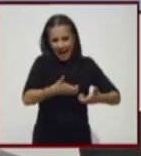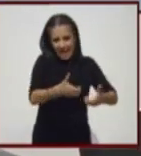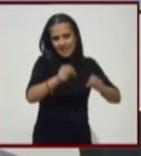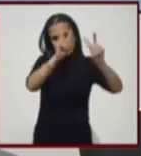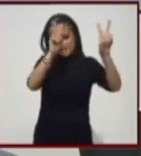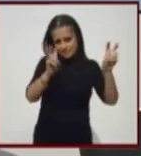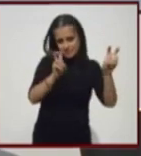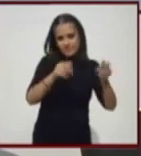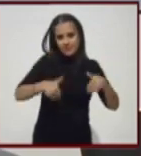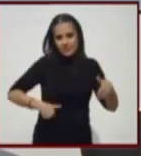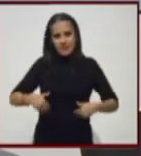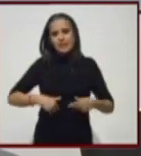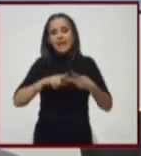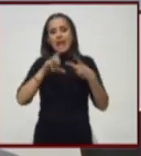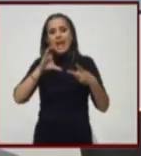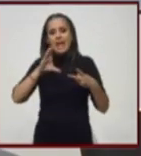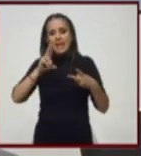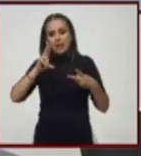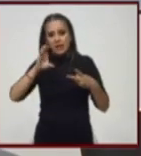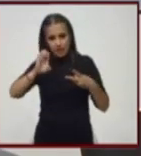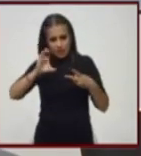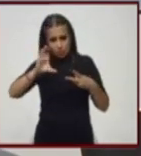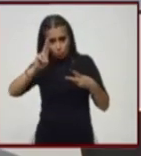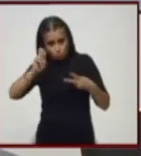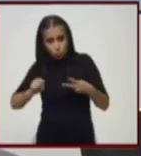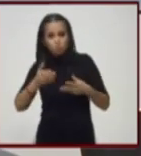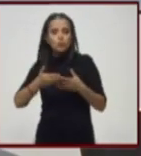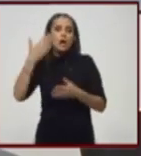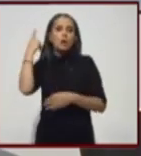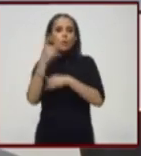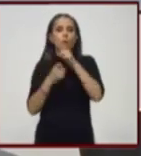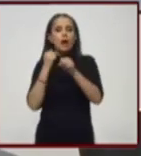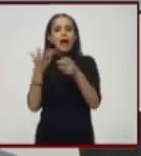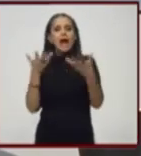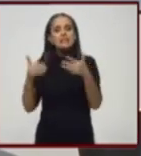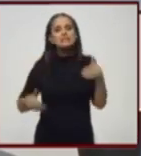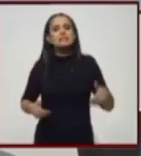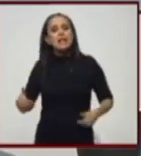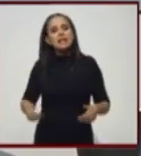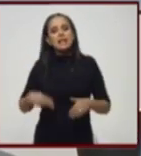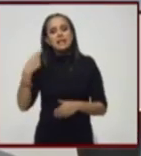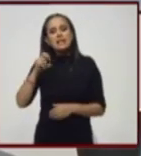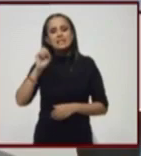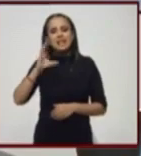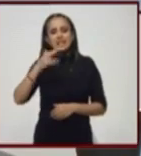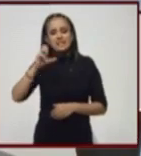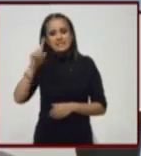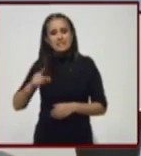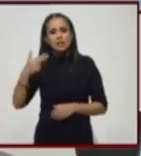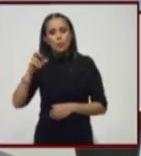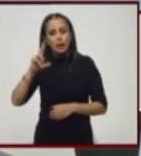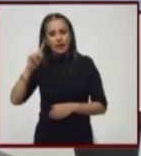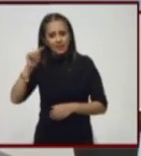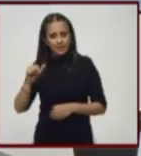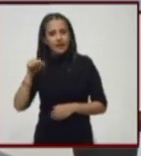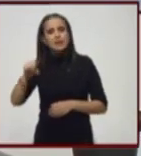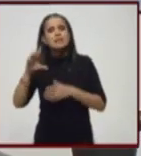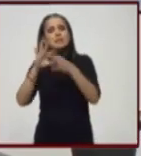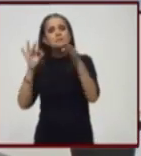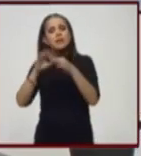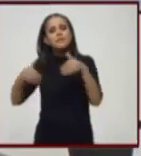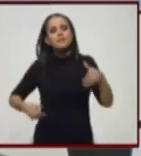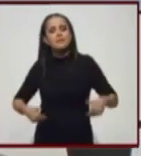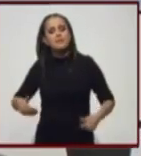castillo x que este año pasado hicimos una obra maravillosa que amo sánchez huerta que hablaba sobre el